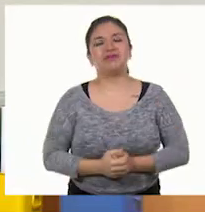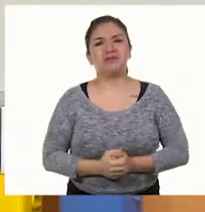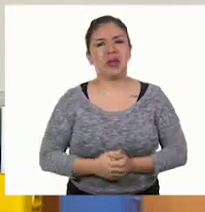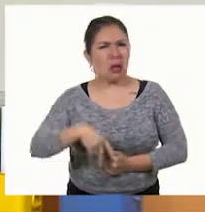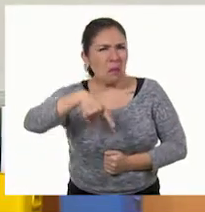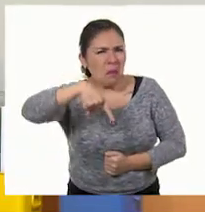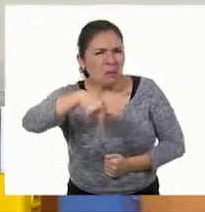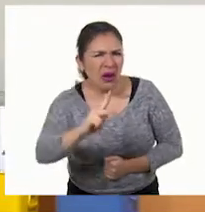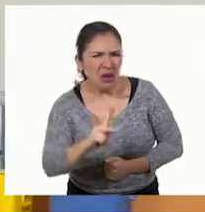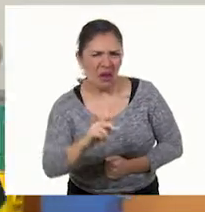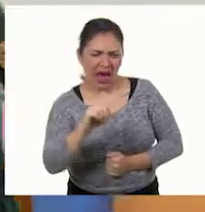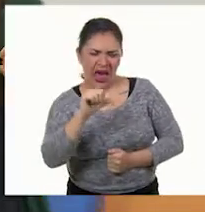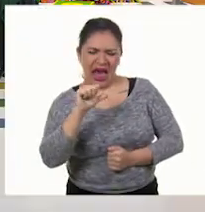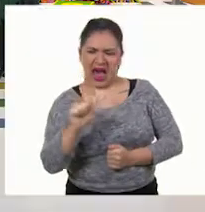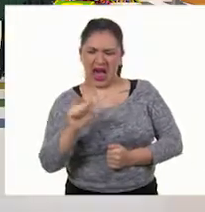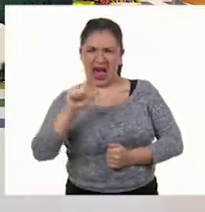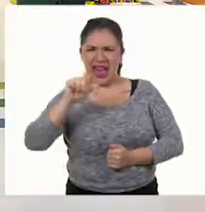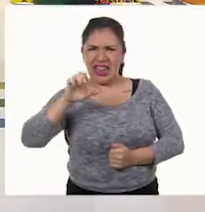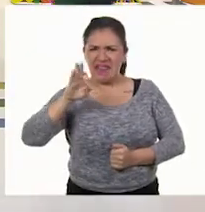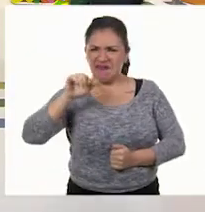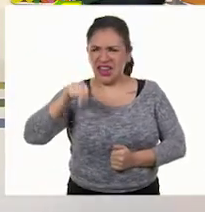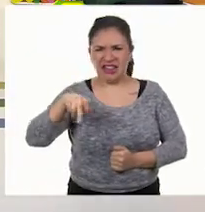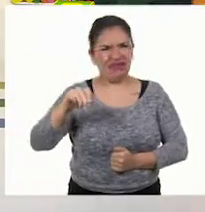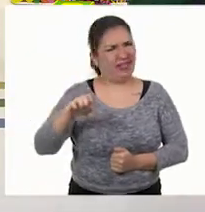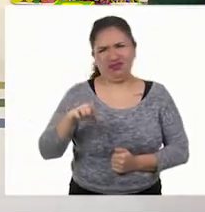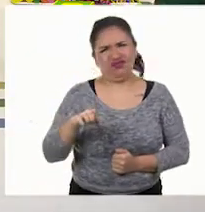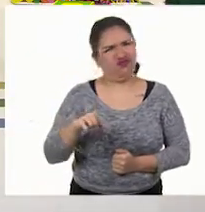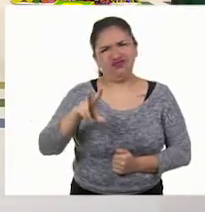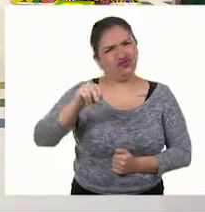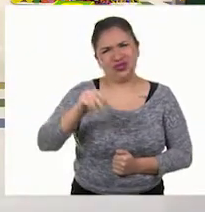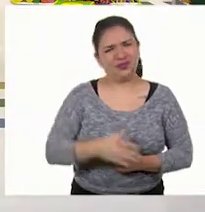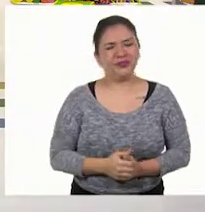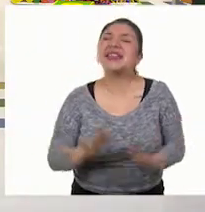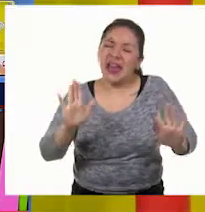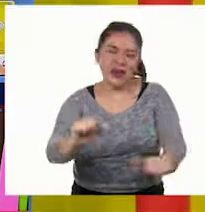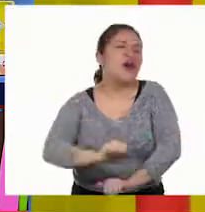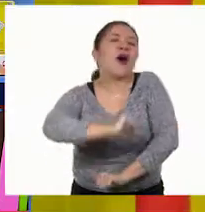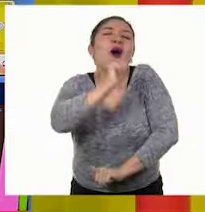pero elefante, no. Va otro. Muy bien. Ok,